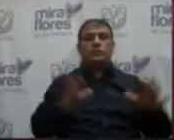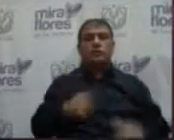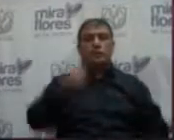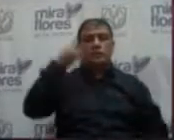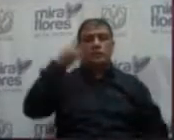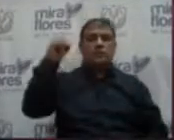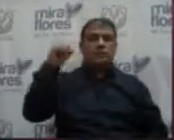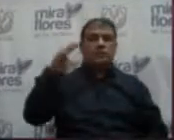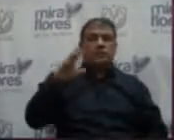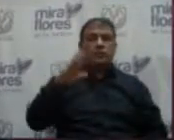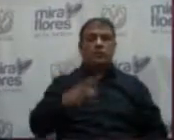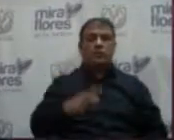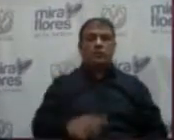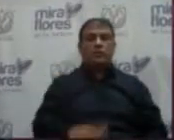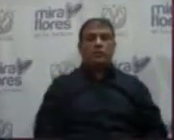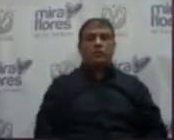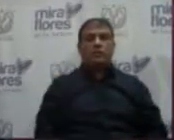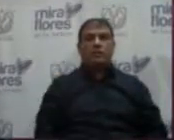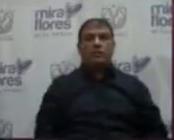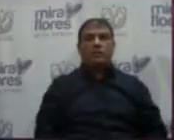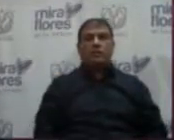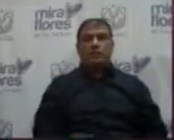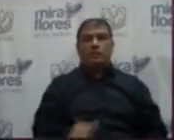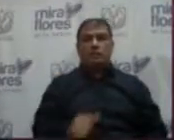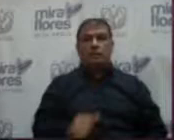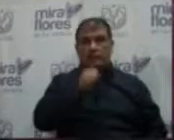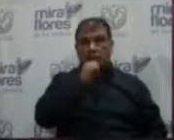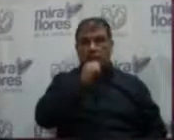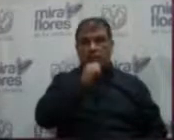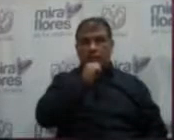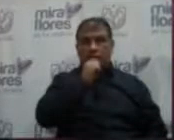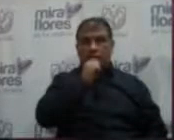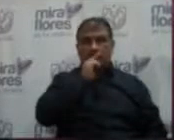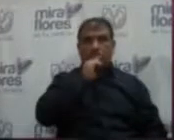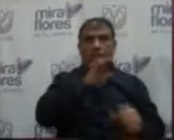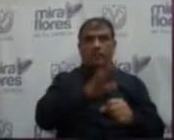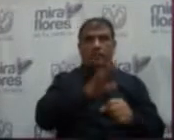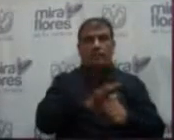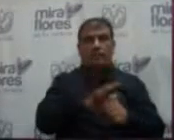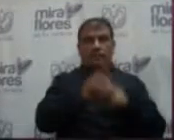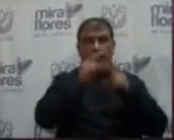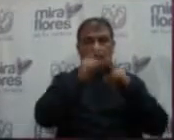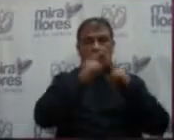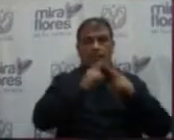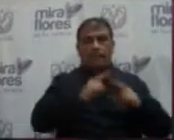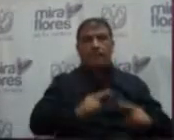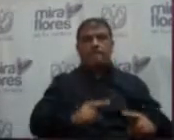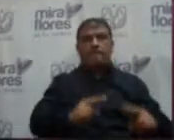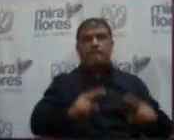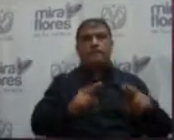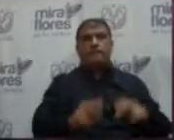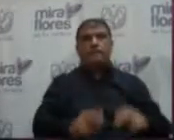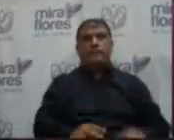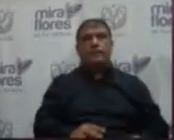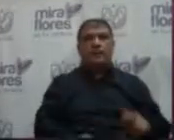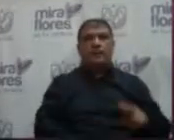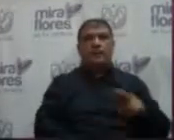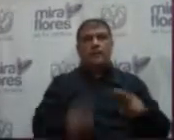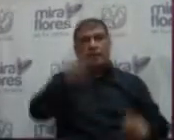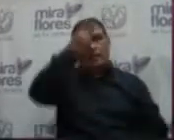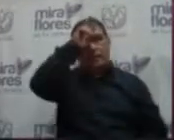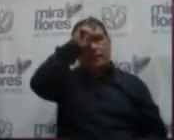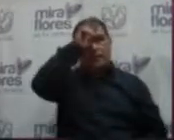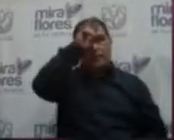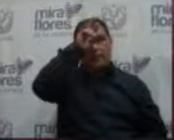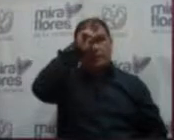sus luces, el sol, que faltemos al voto solemne